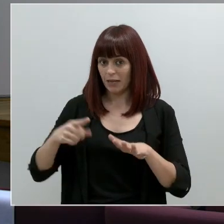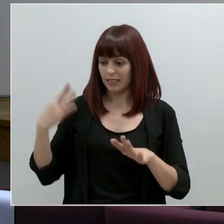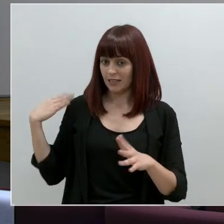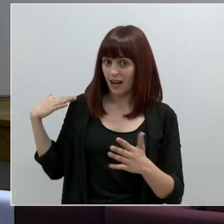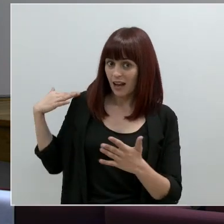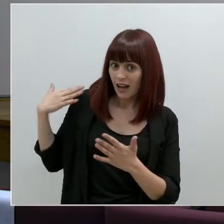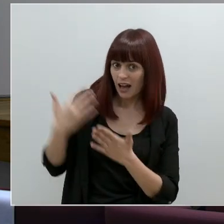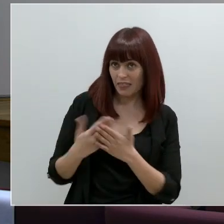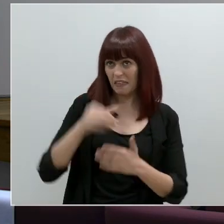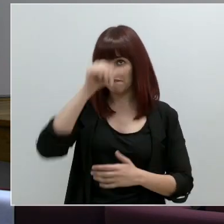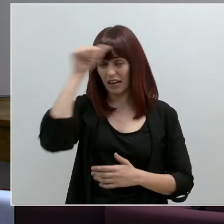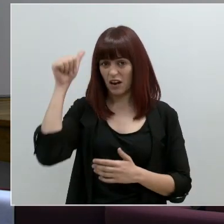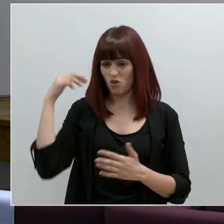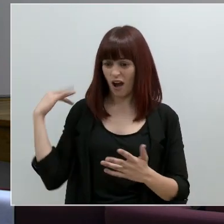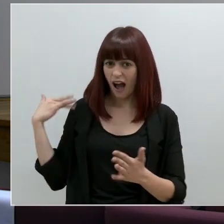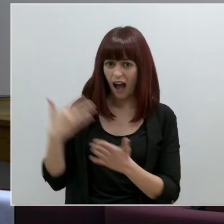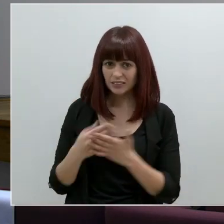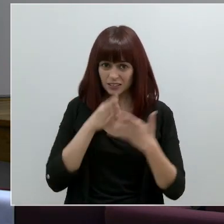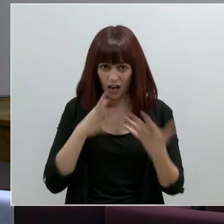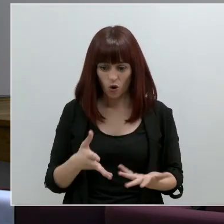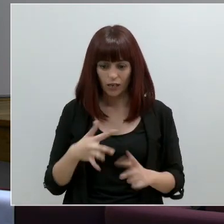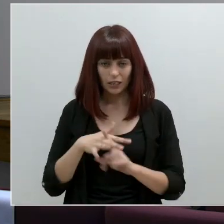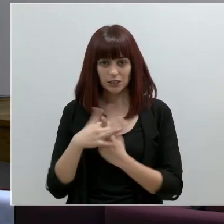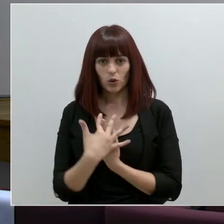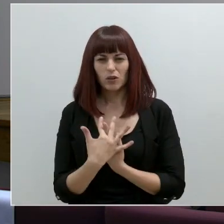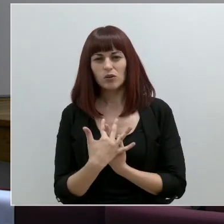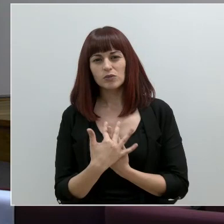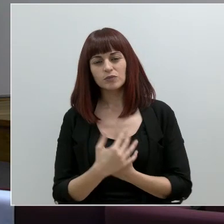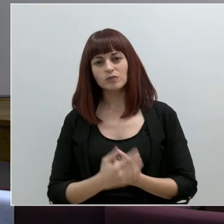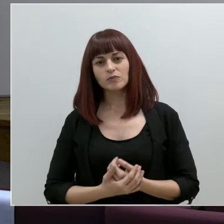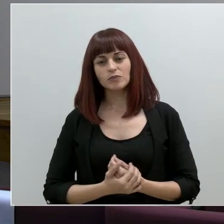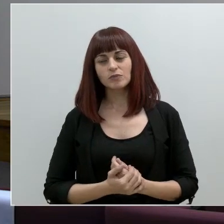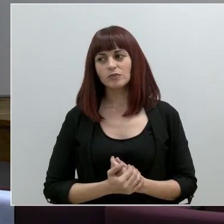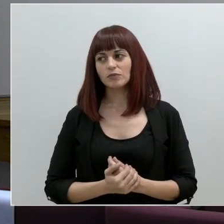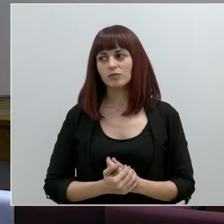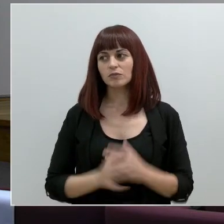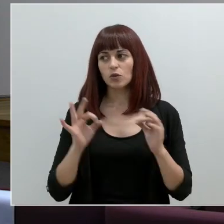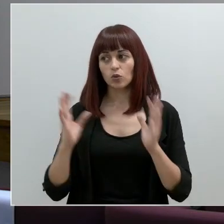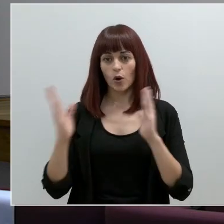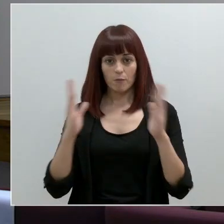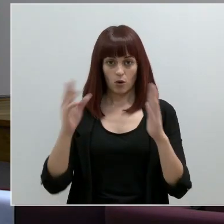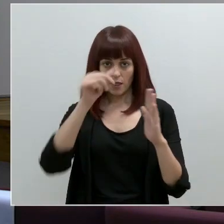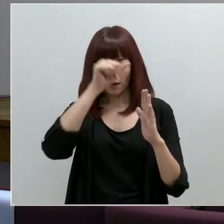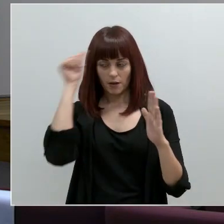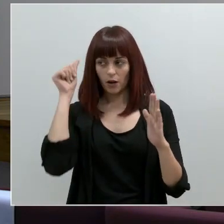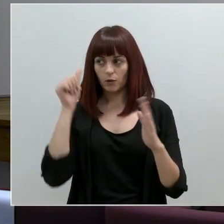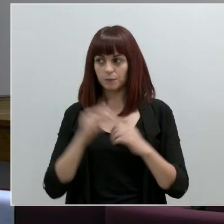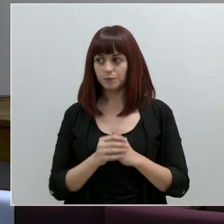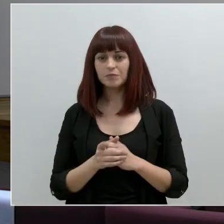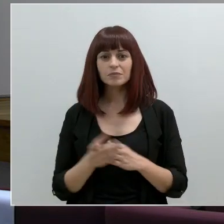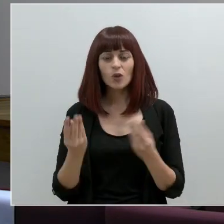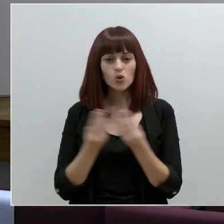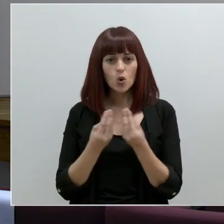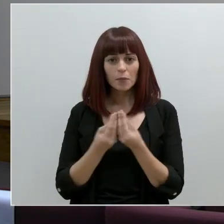desde el verano, ¿no? La situación en la que nos quedamos en ese periodo en el verano. Con esa